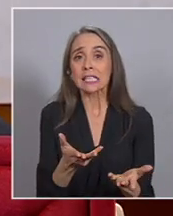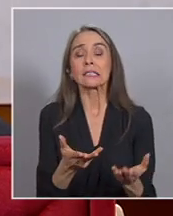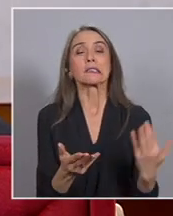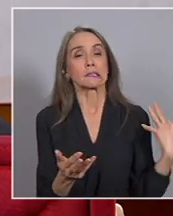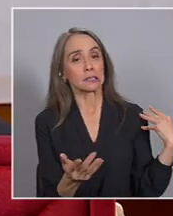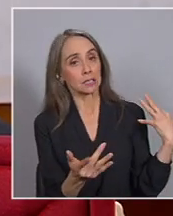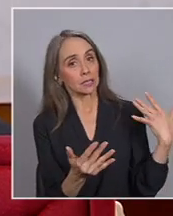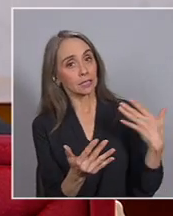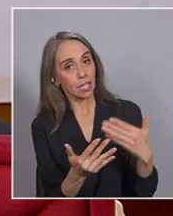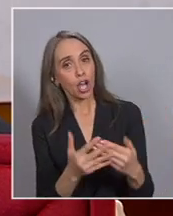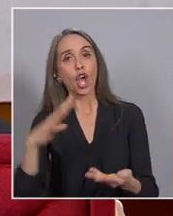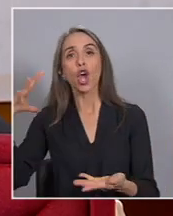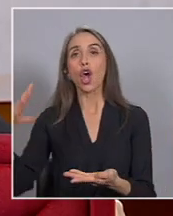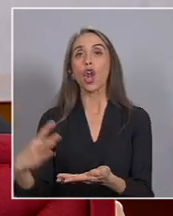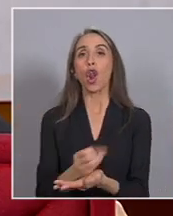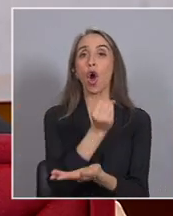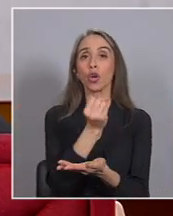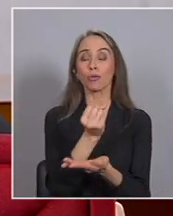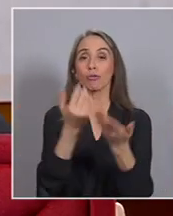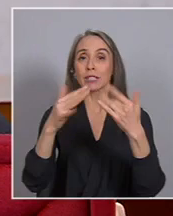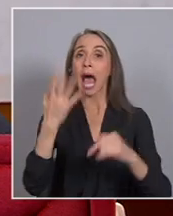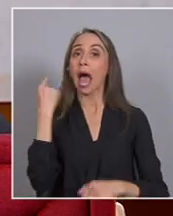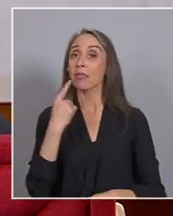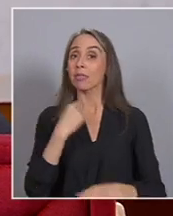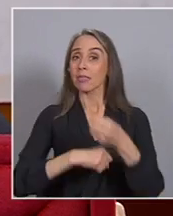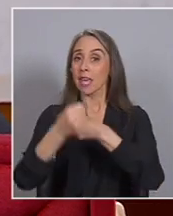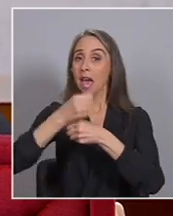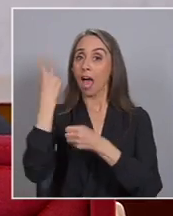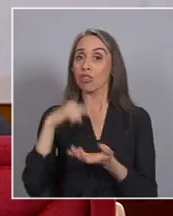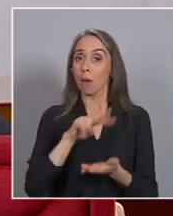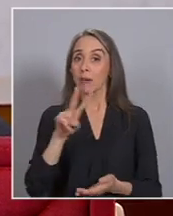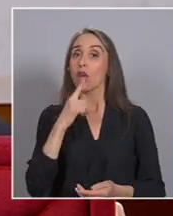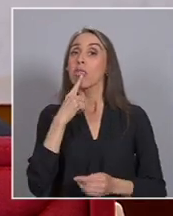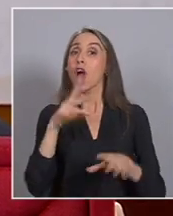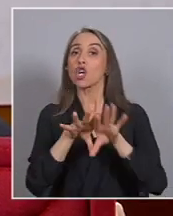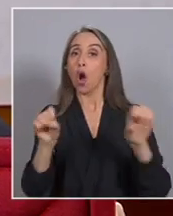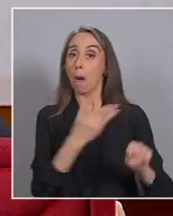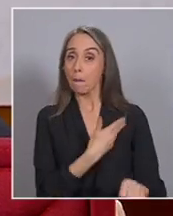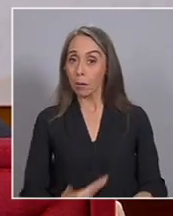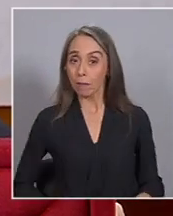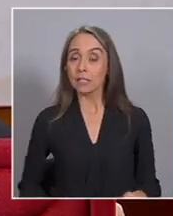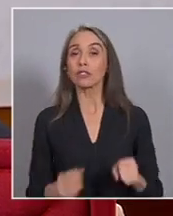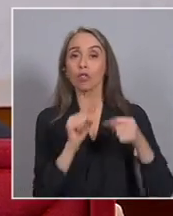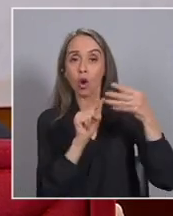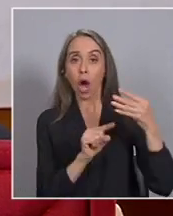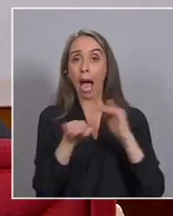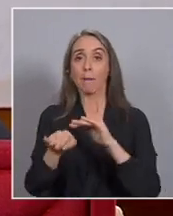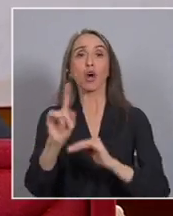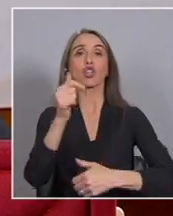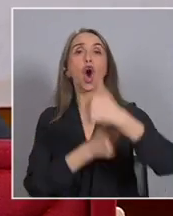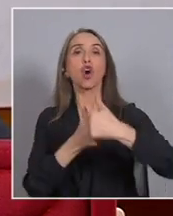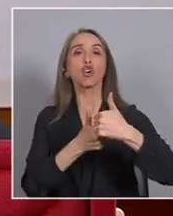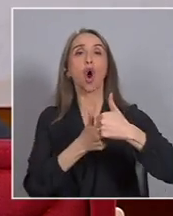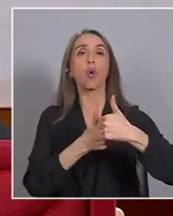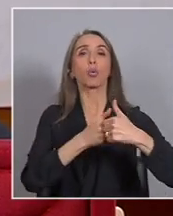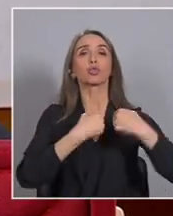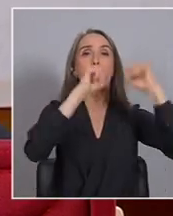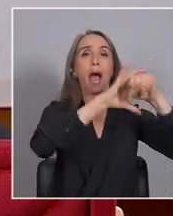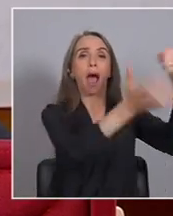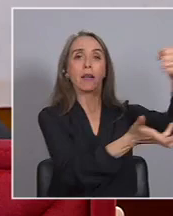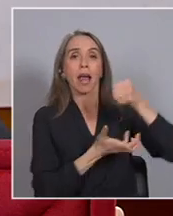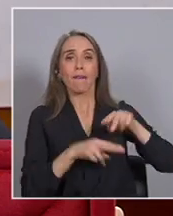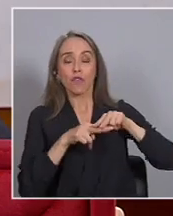Logramos, tal como comprometimos el año 2022, implementar medidas de apoyo sin concursos para reactivar al sector